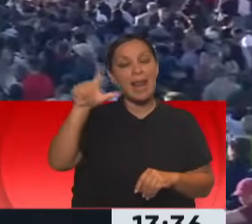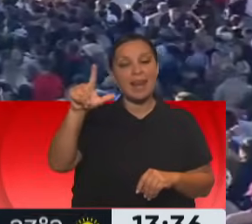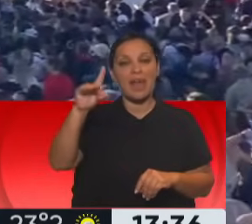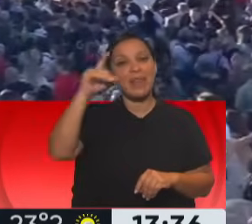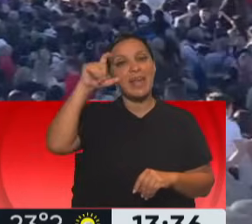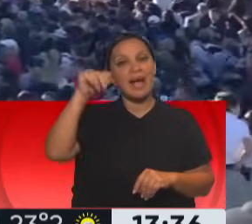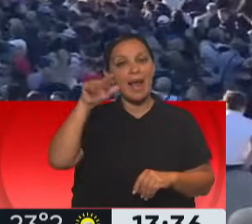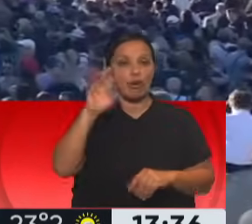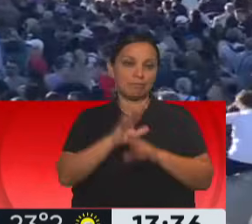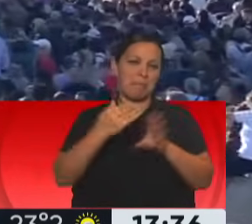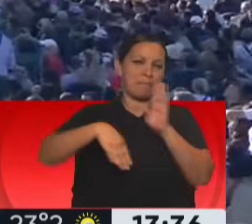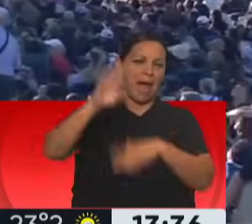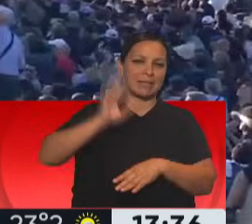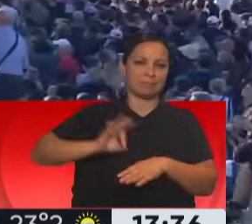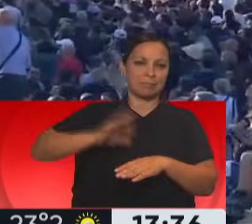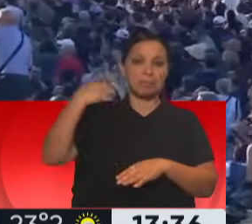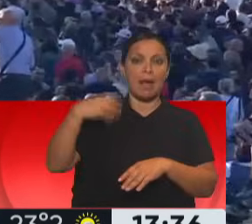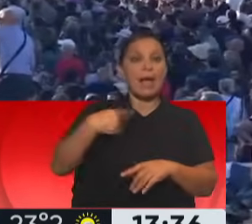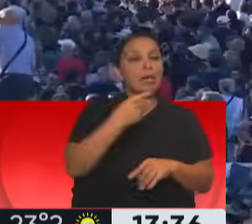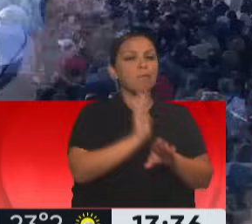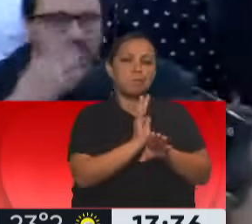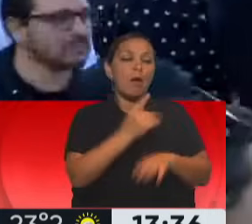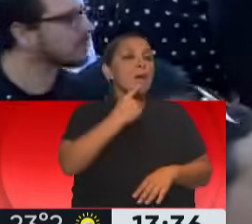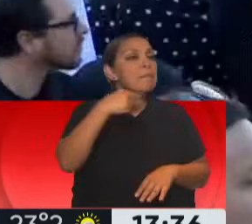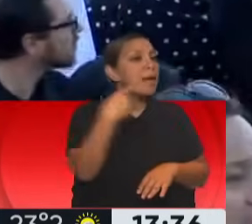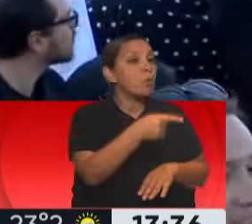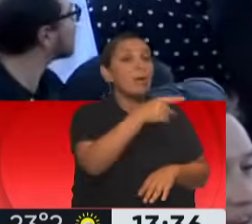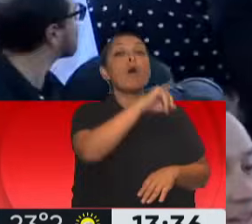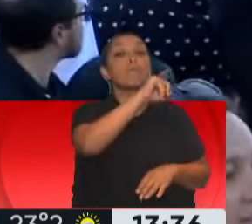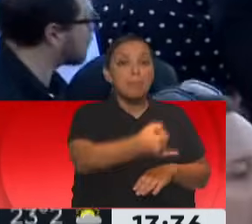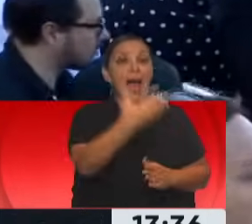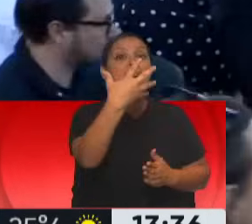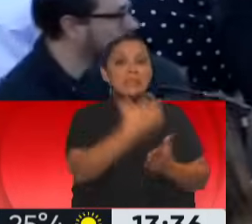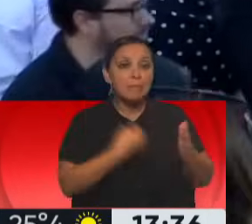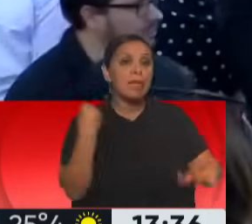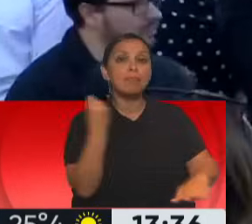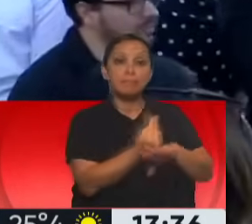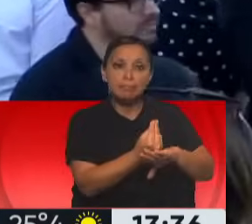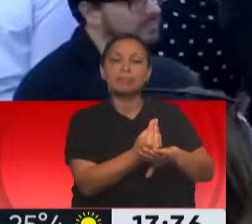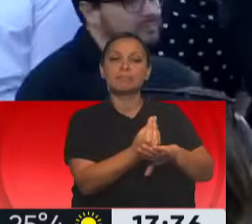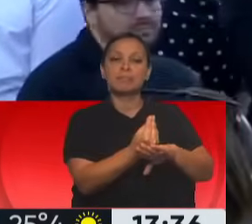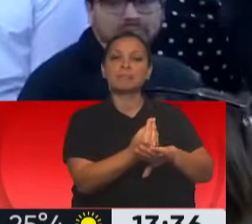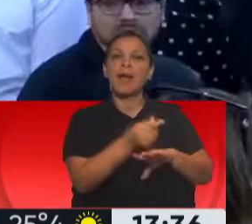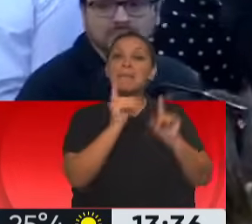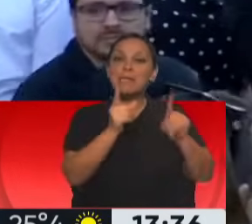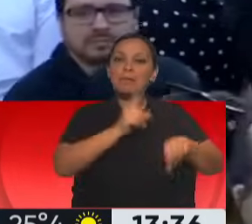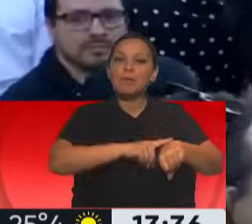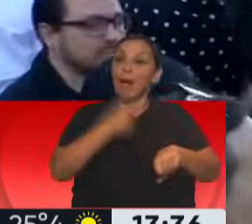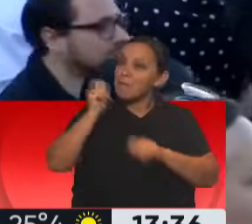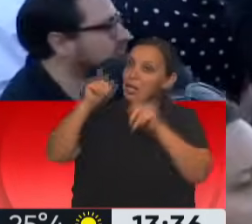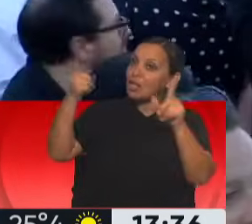antigüedad, pregunta al elegido si acepta el cargo de sumo pontífice y allí mismo le pregunta